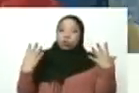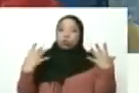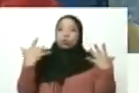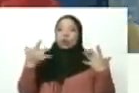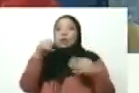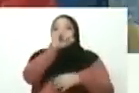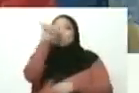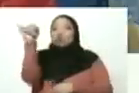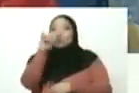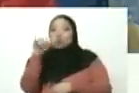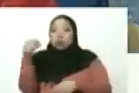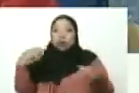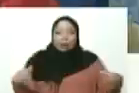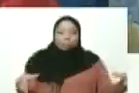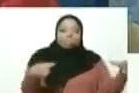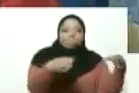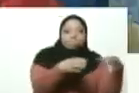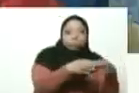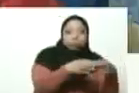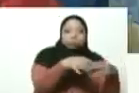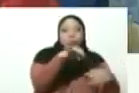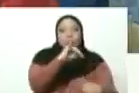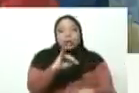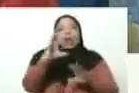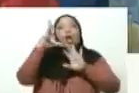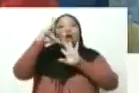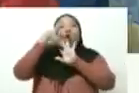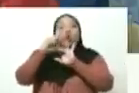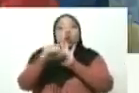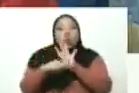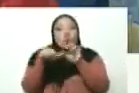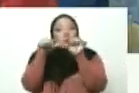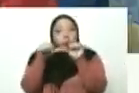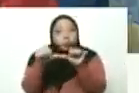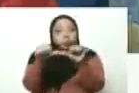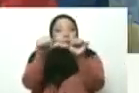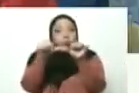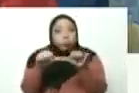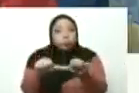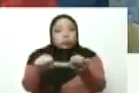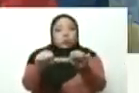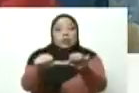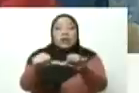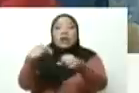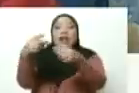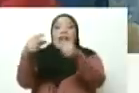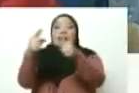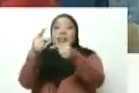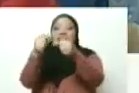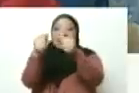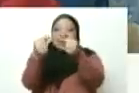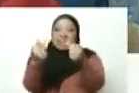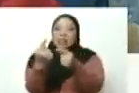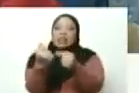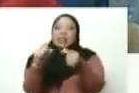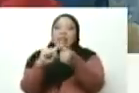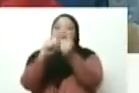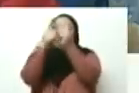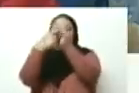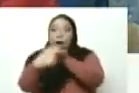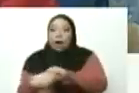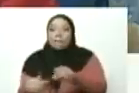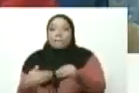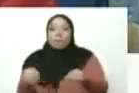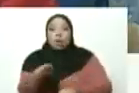estado zulia por los delitos de estafa continuada legitimación de capitales apropiación de